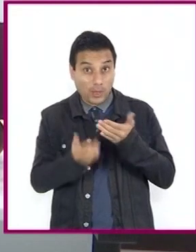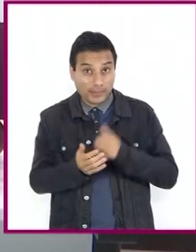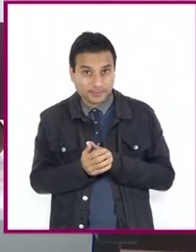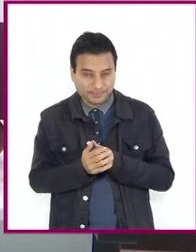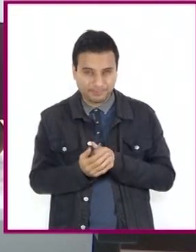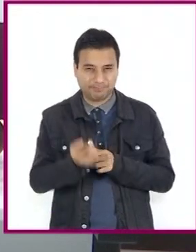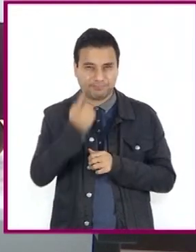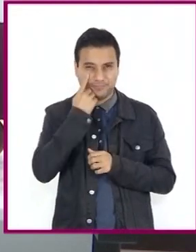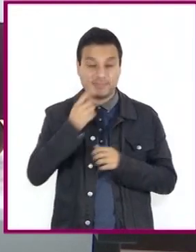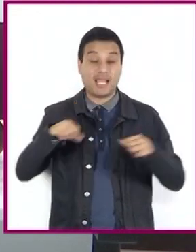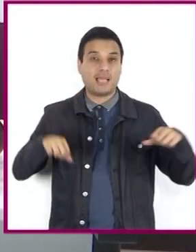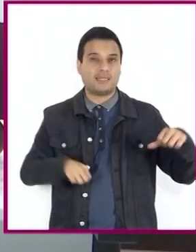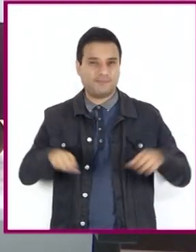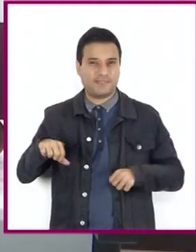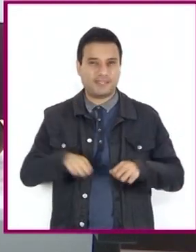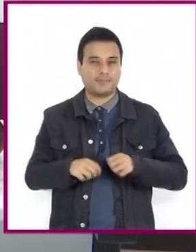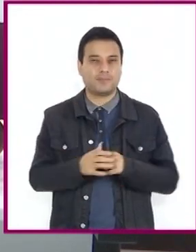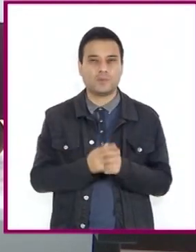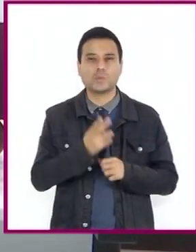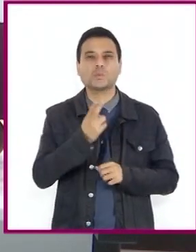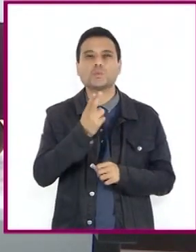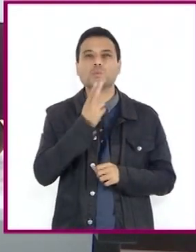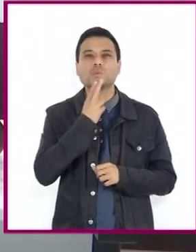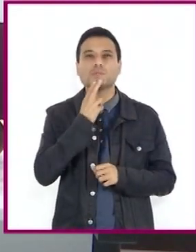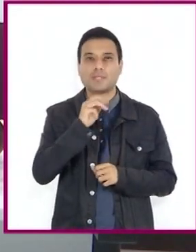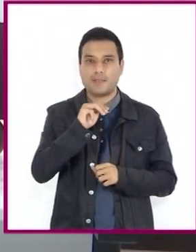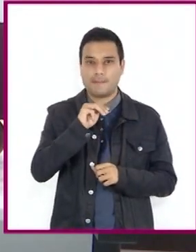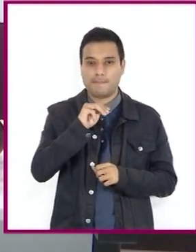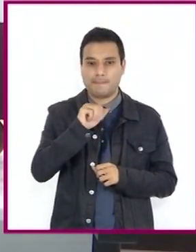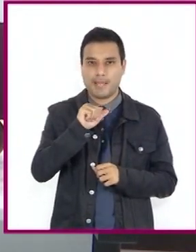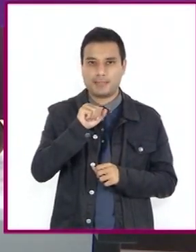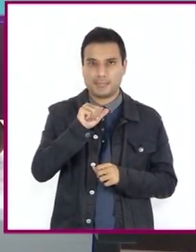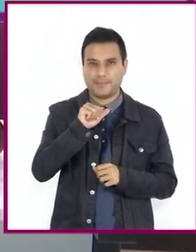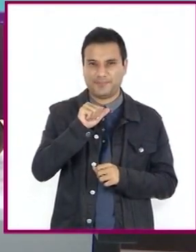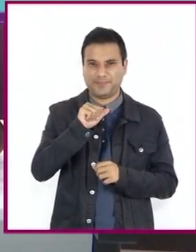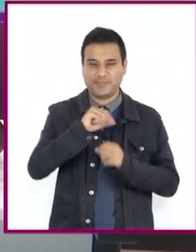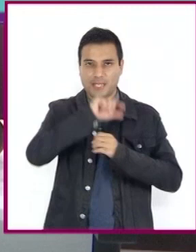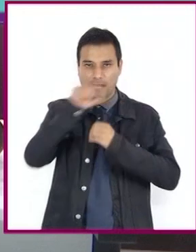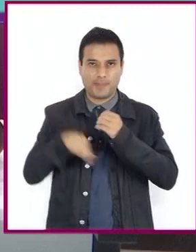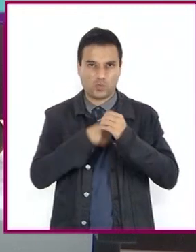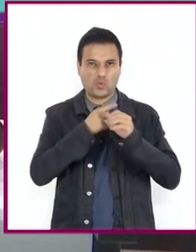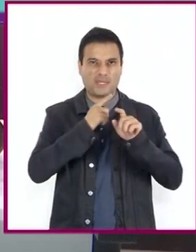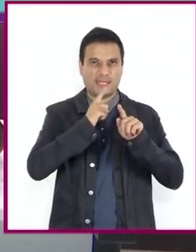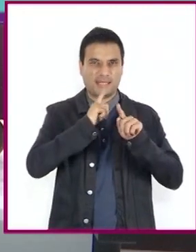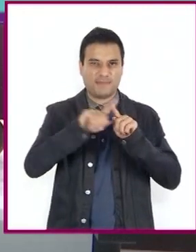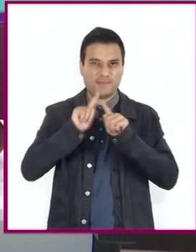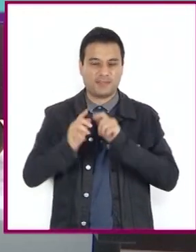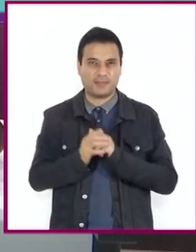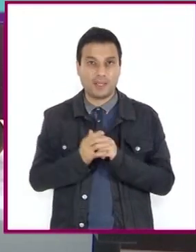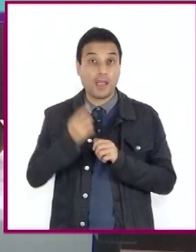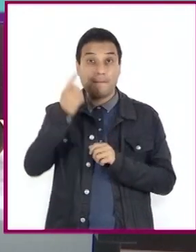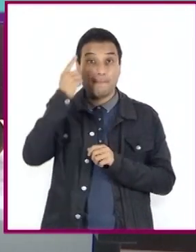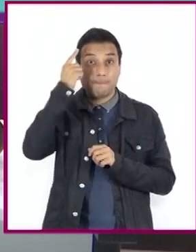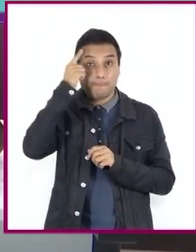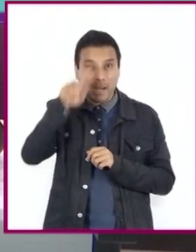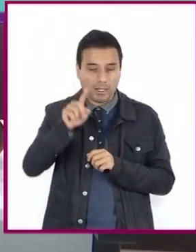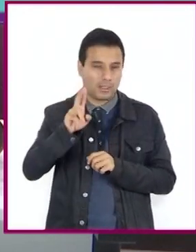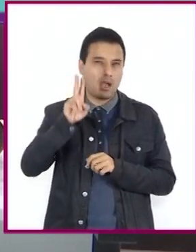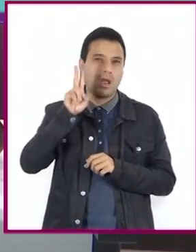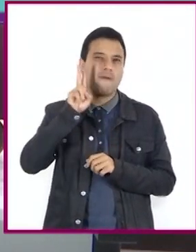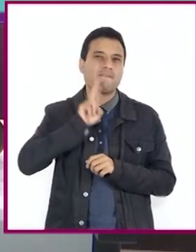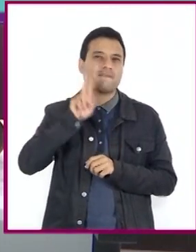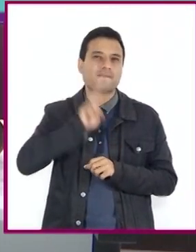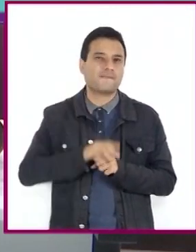realizar una actividad parecida, pero utilizando las masas atómicas de los diferentes elementos para comprobar nuevamente que